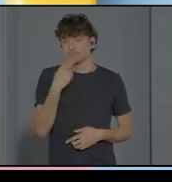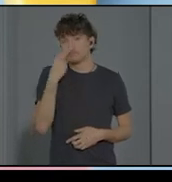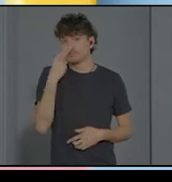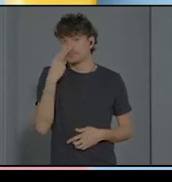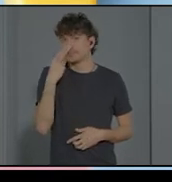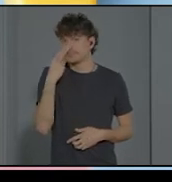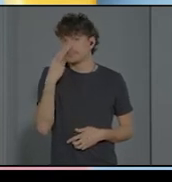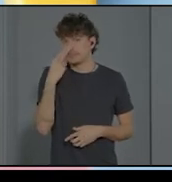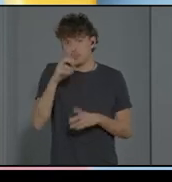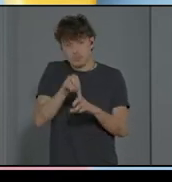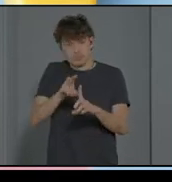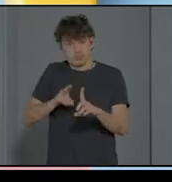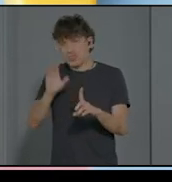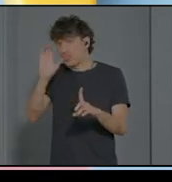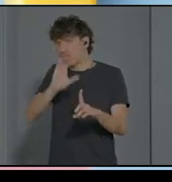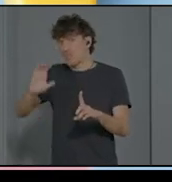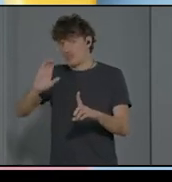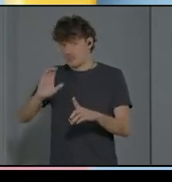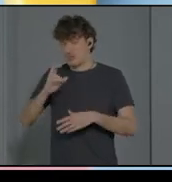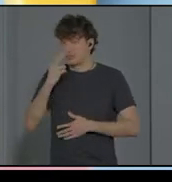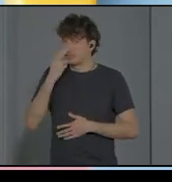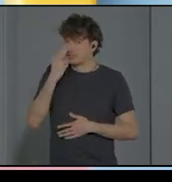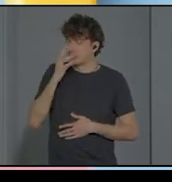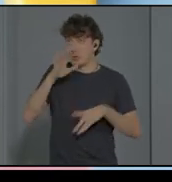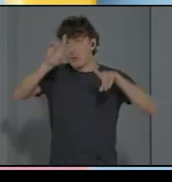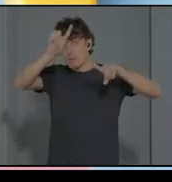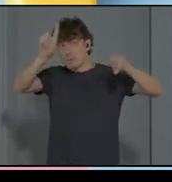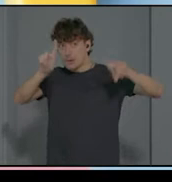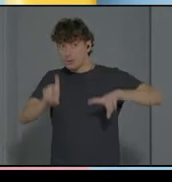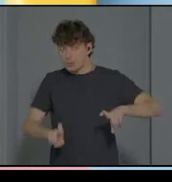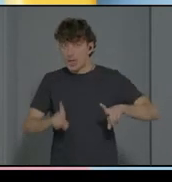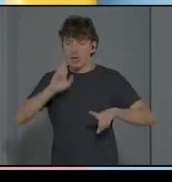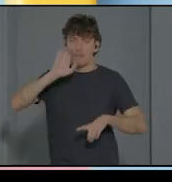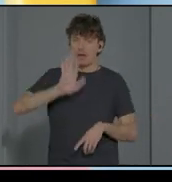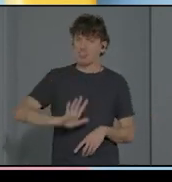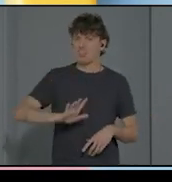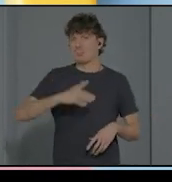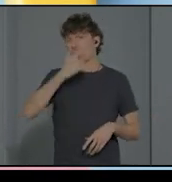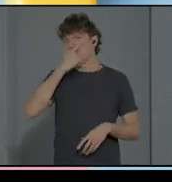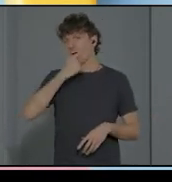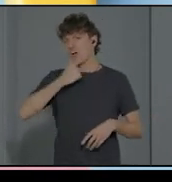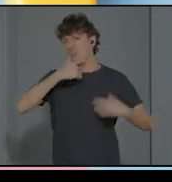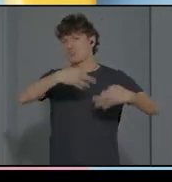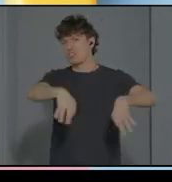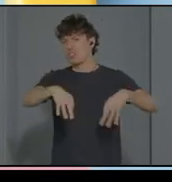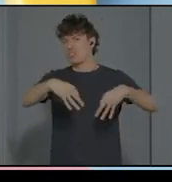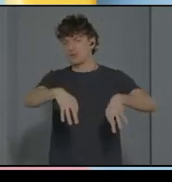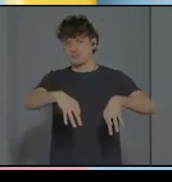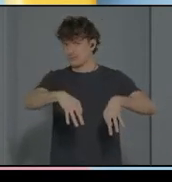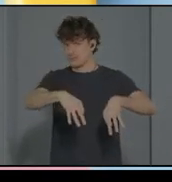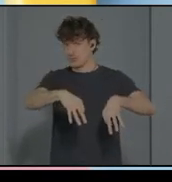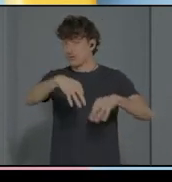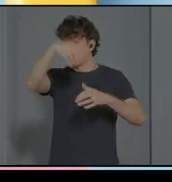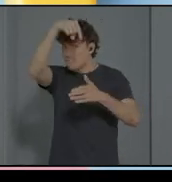son preguntas que podrían parecer muy sencillas, pero realmente tienen que ver con la historia de la evolución